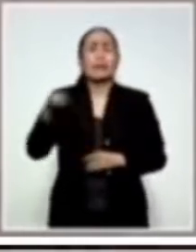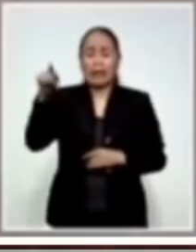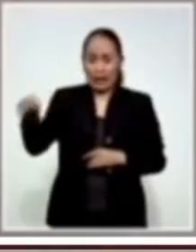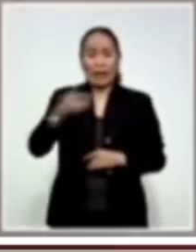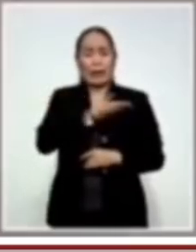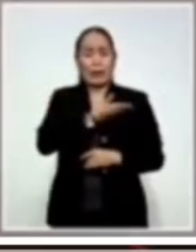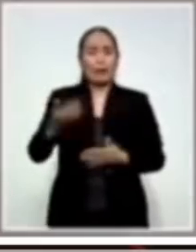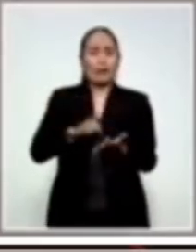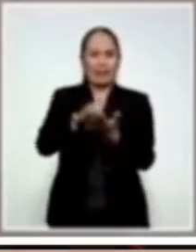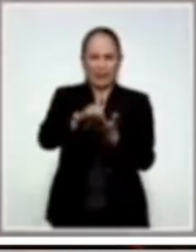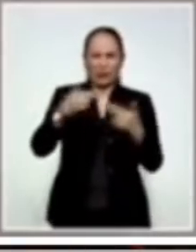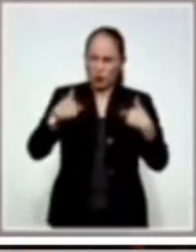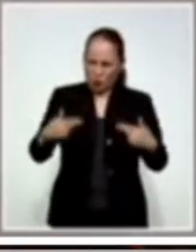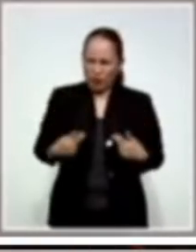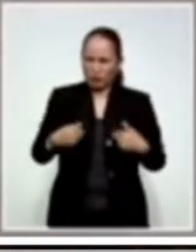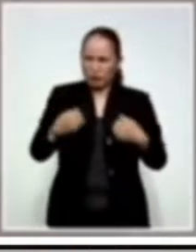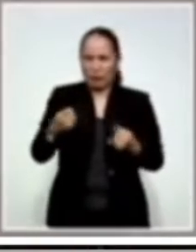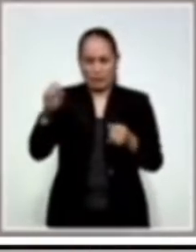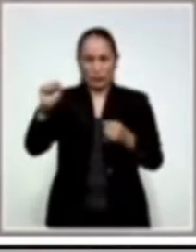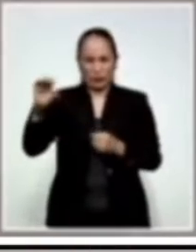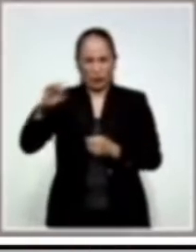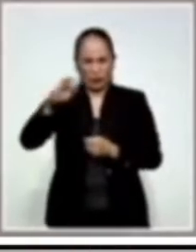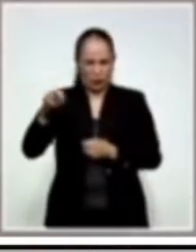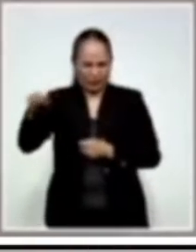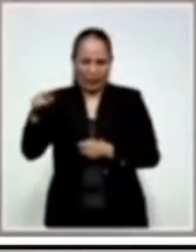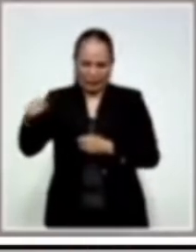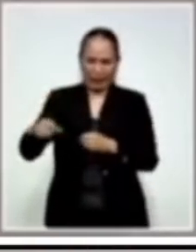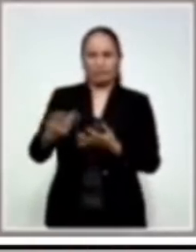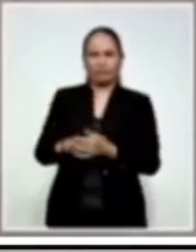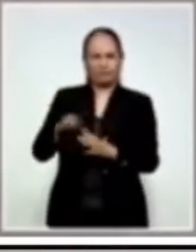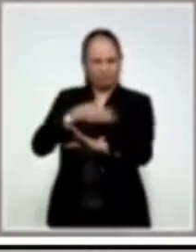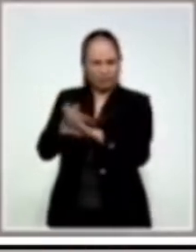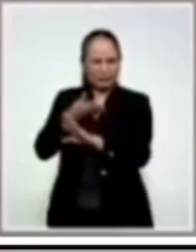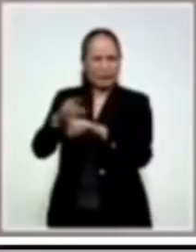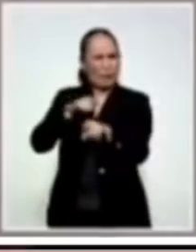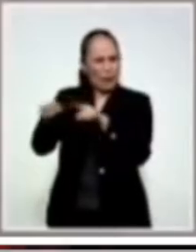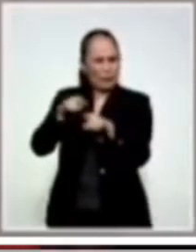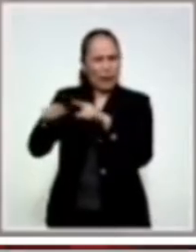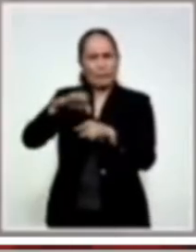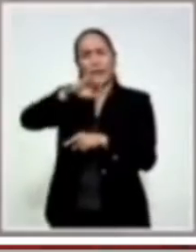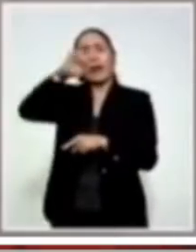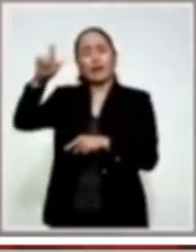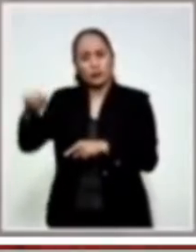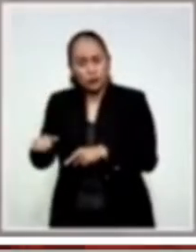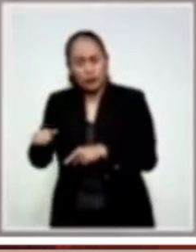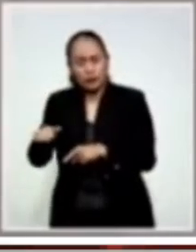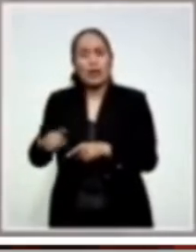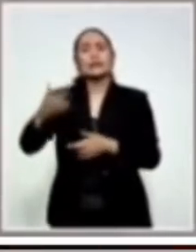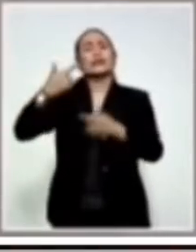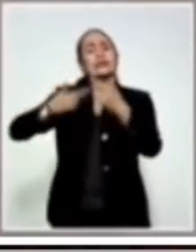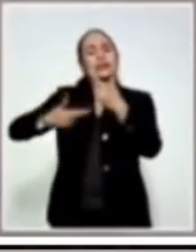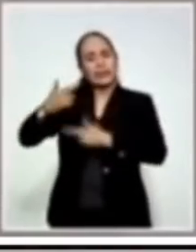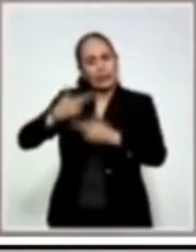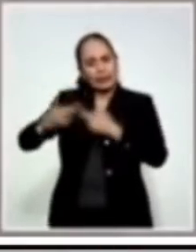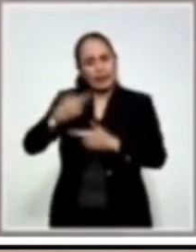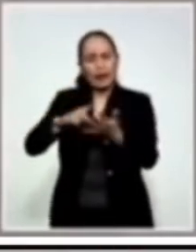los derechos humanos de México para poder eventualmente generar una reversión en los